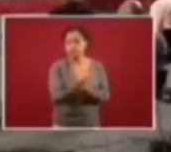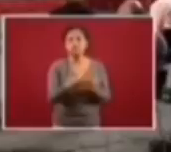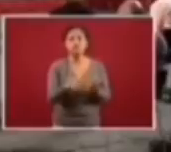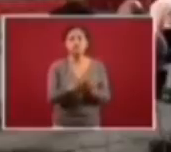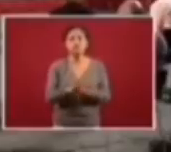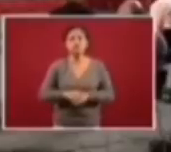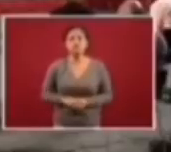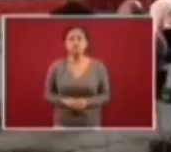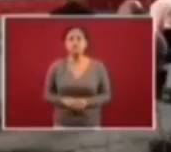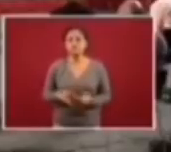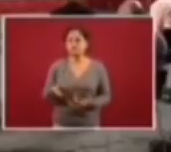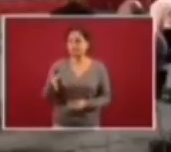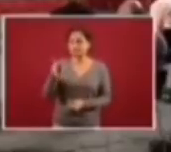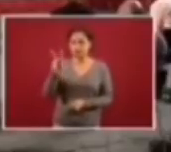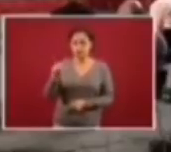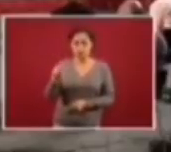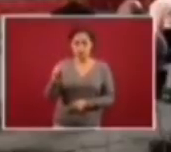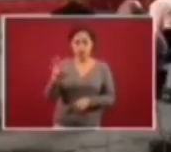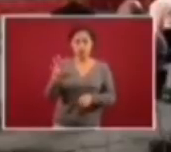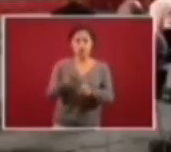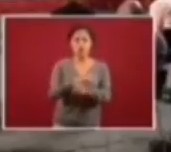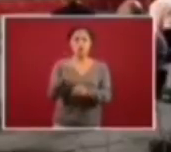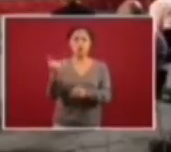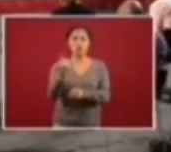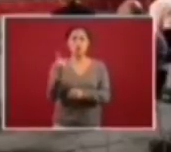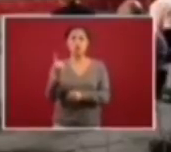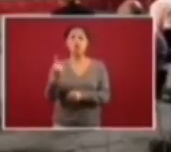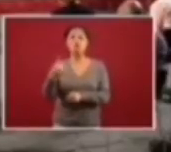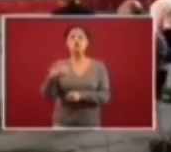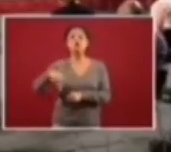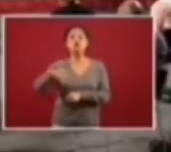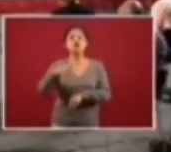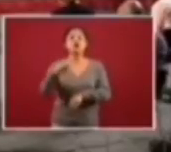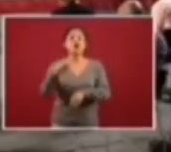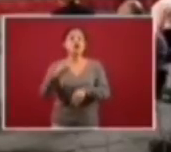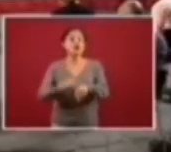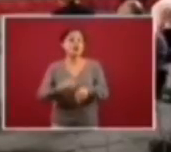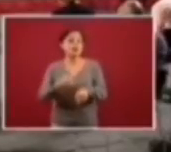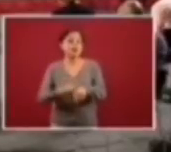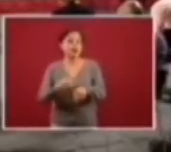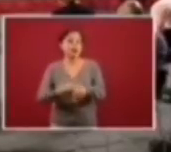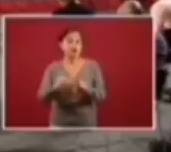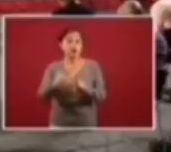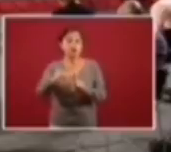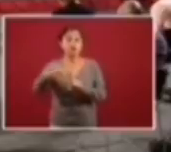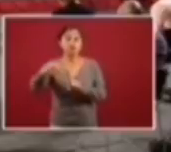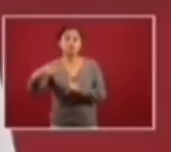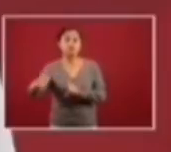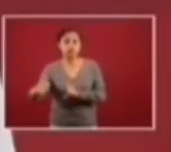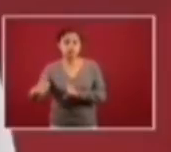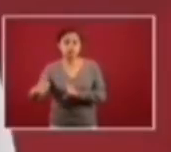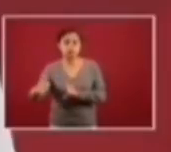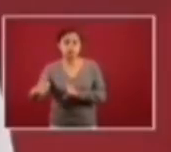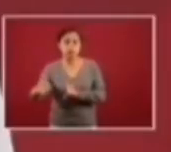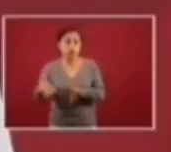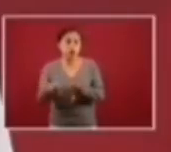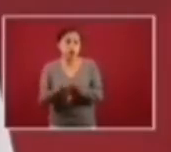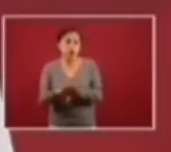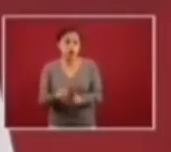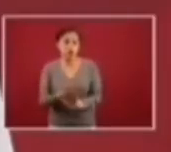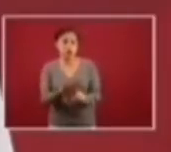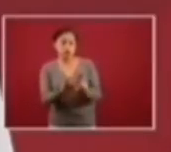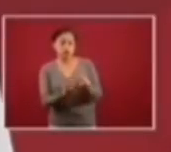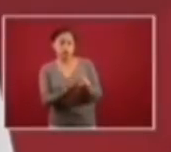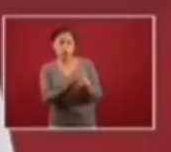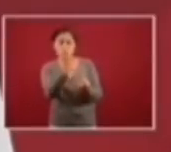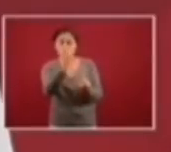No aplica porque el periodo relevante de contagiosidad empieza en el caso de la persona afectada